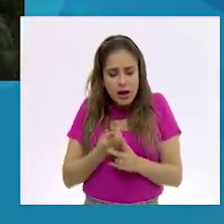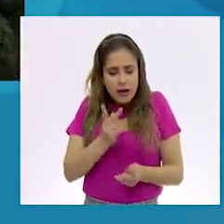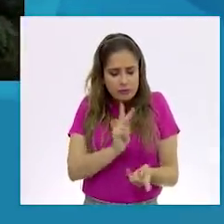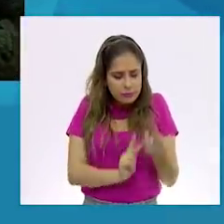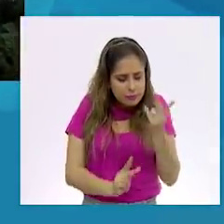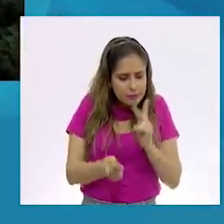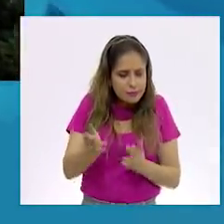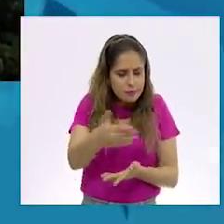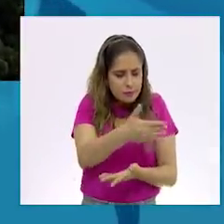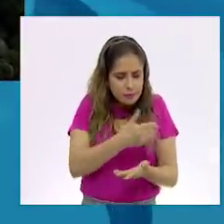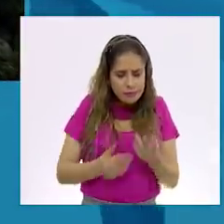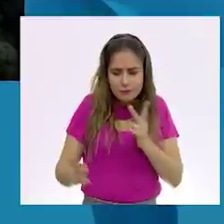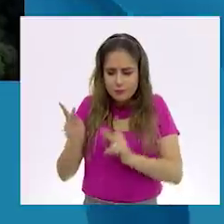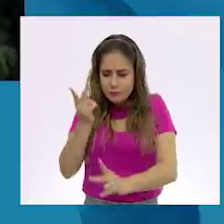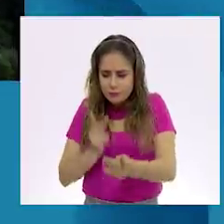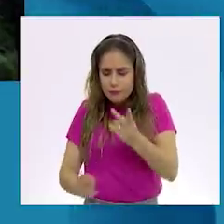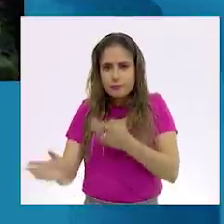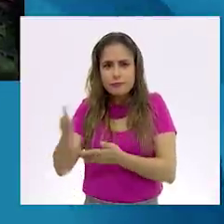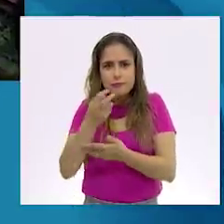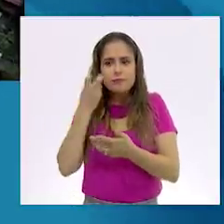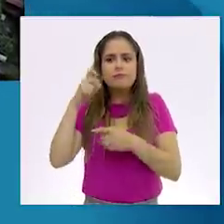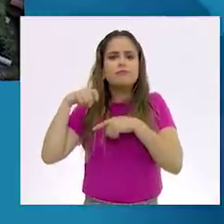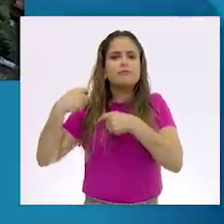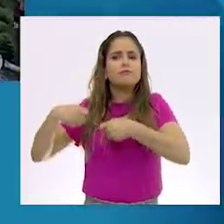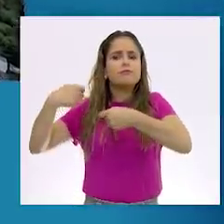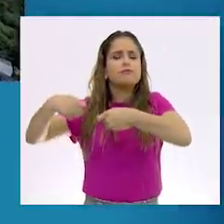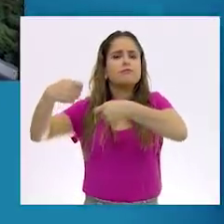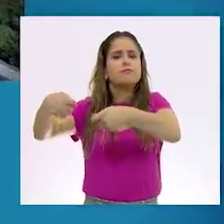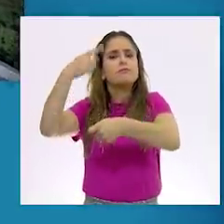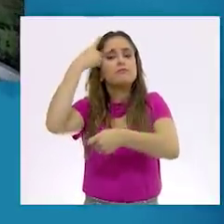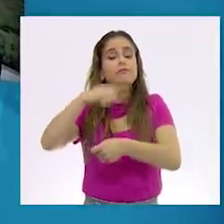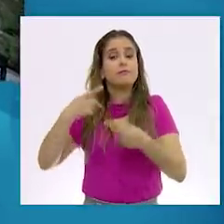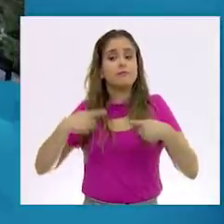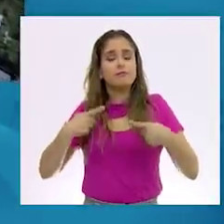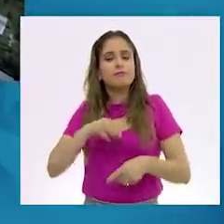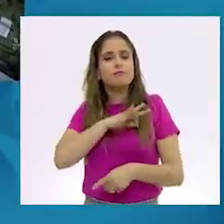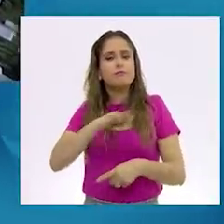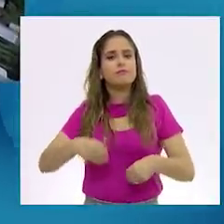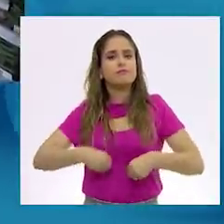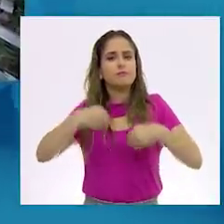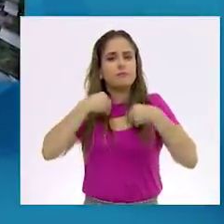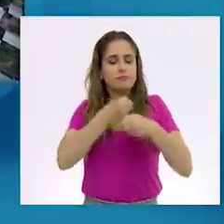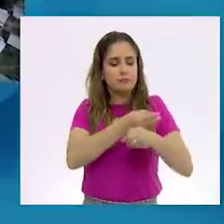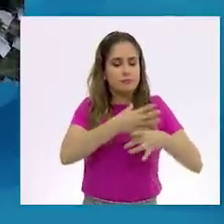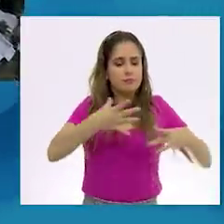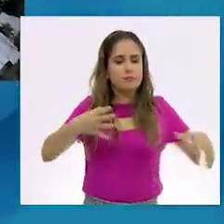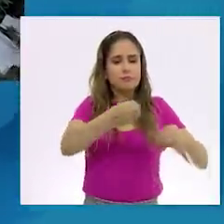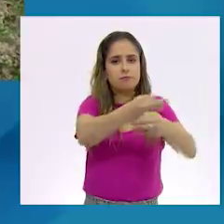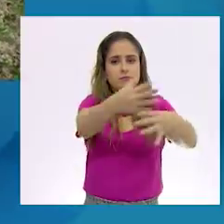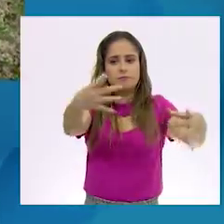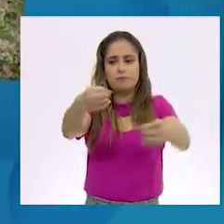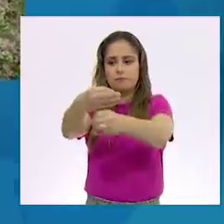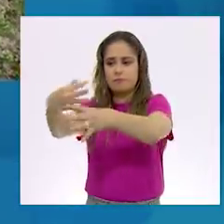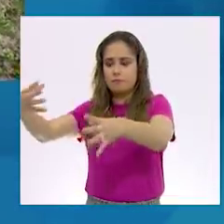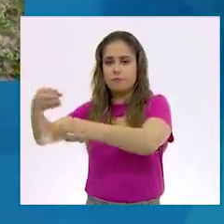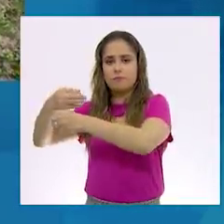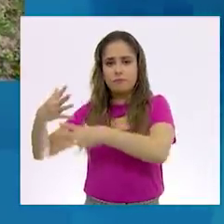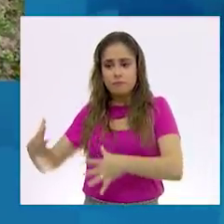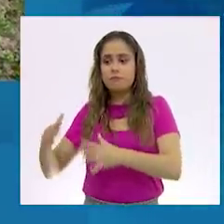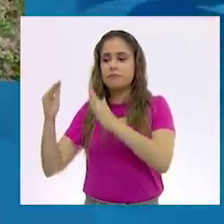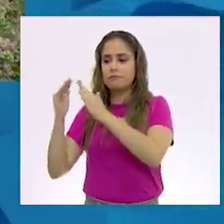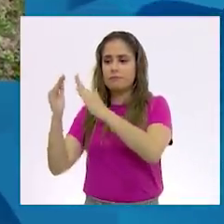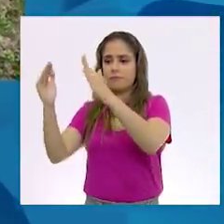que fue de la mano con el asentamiento de las comunidades humanas, dando paso así al sedentarismo.